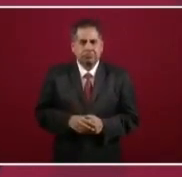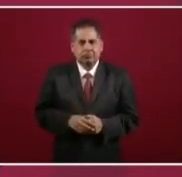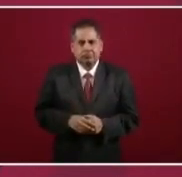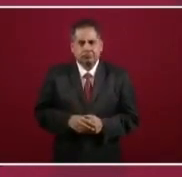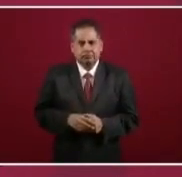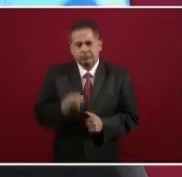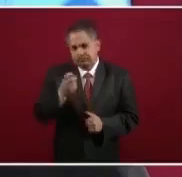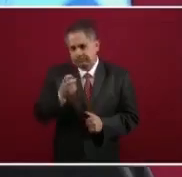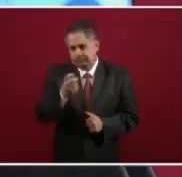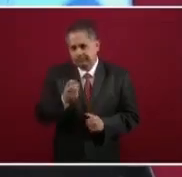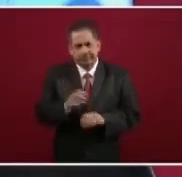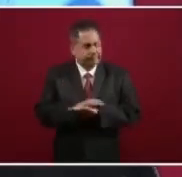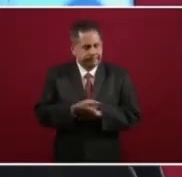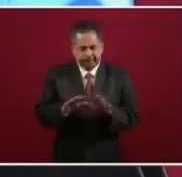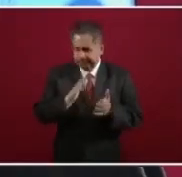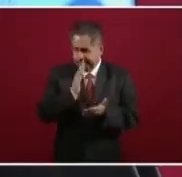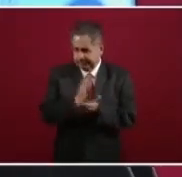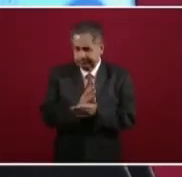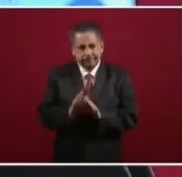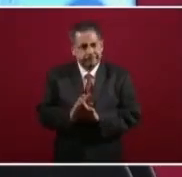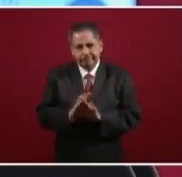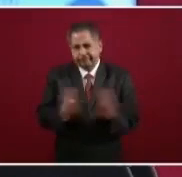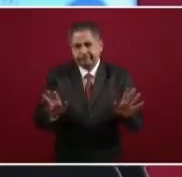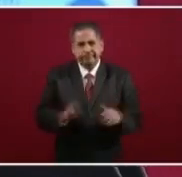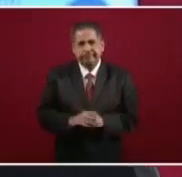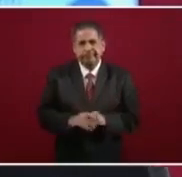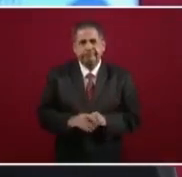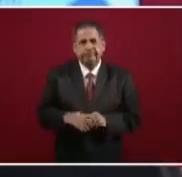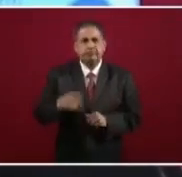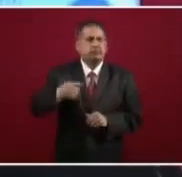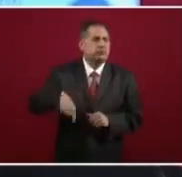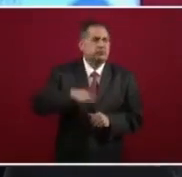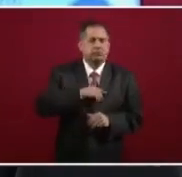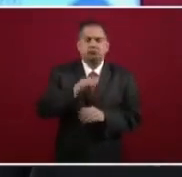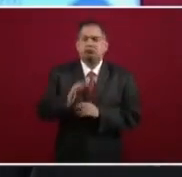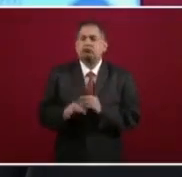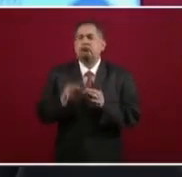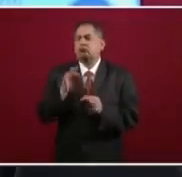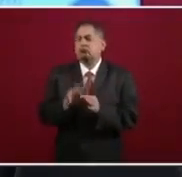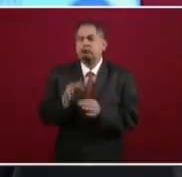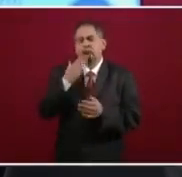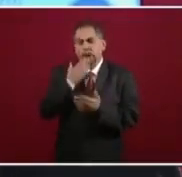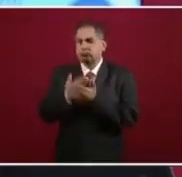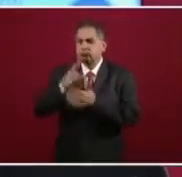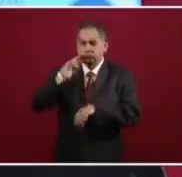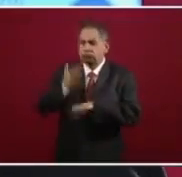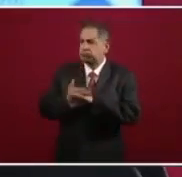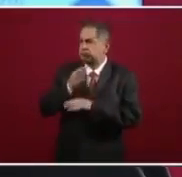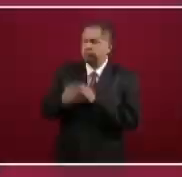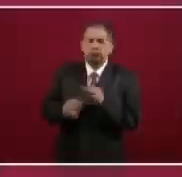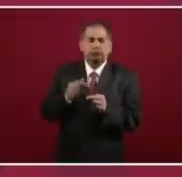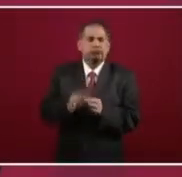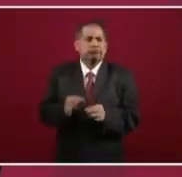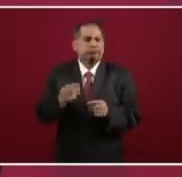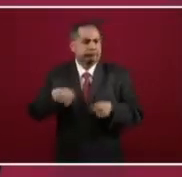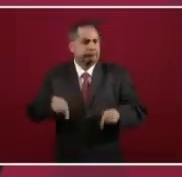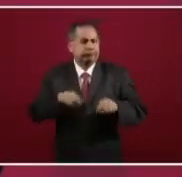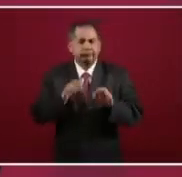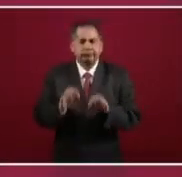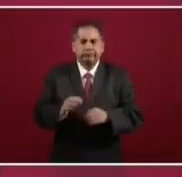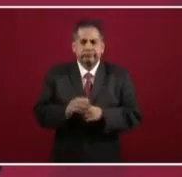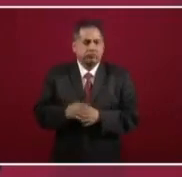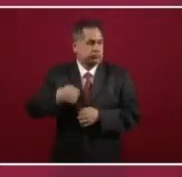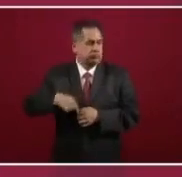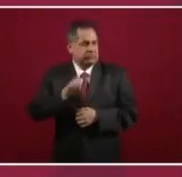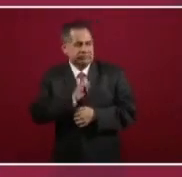eso ya no pasa nosotros estamos cumpliendo nuestra responsabilidad nos